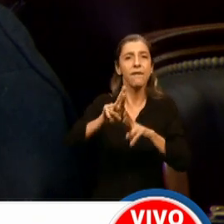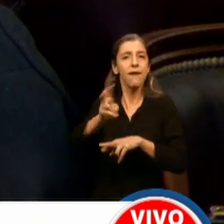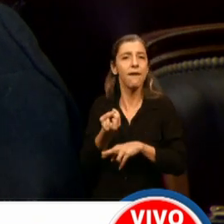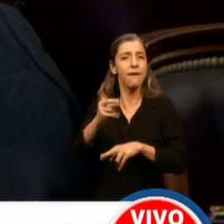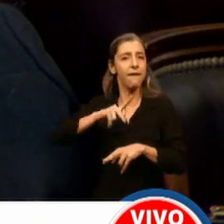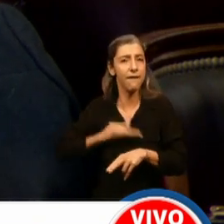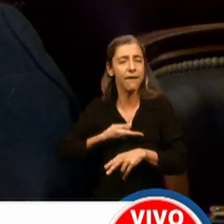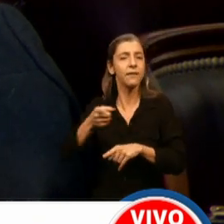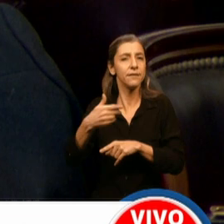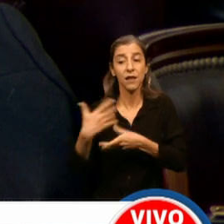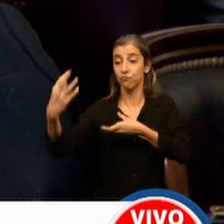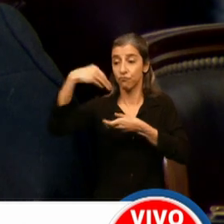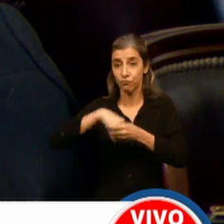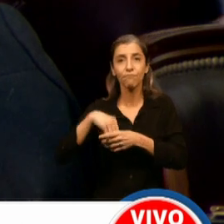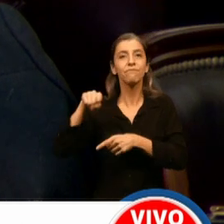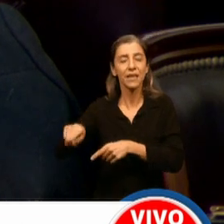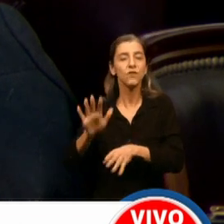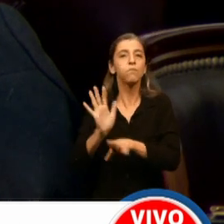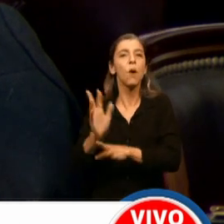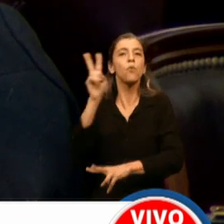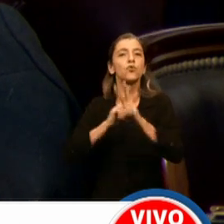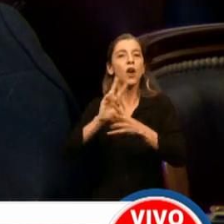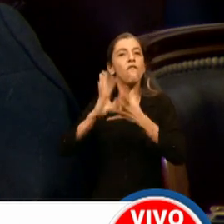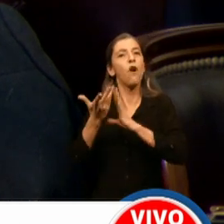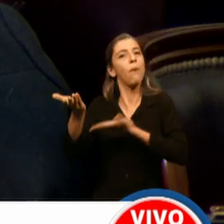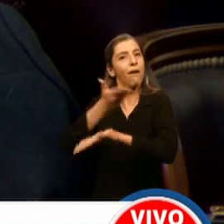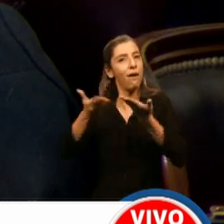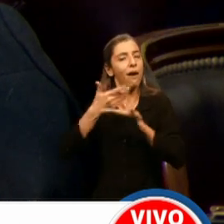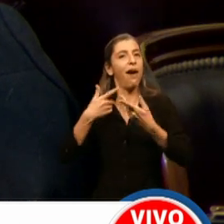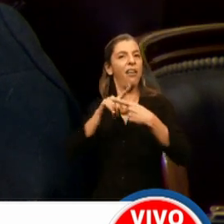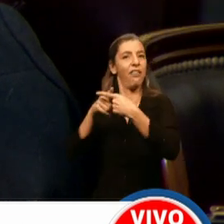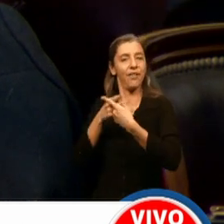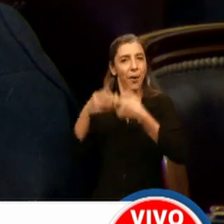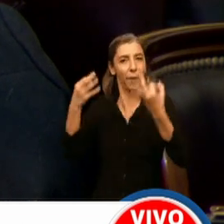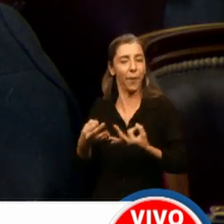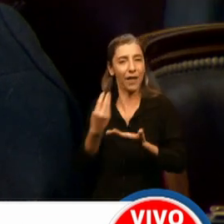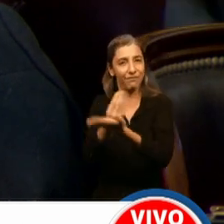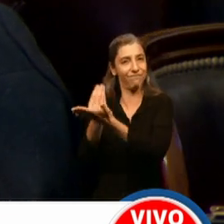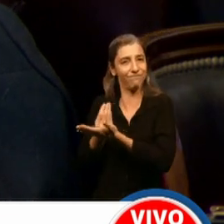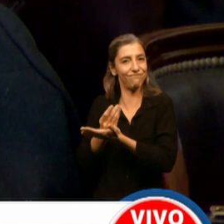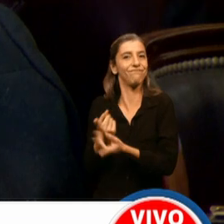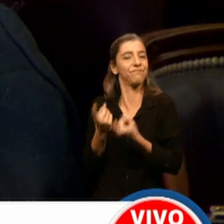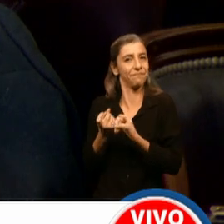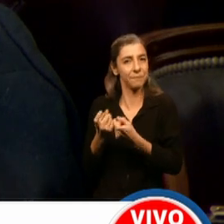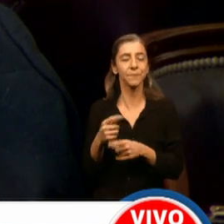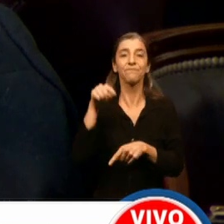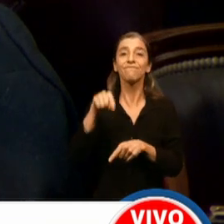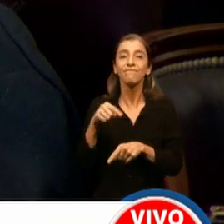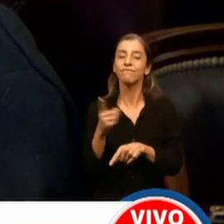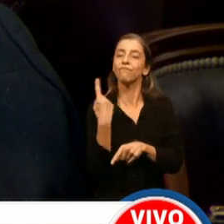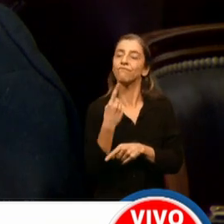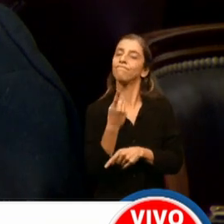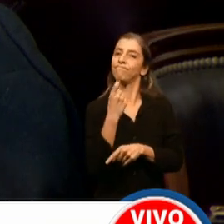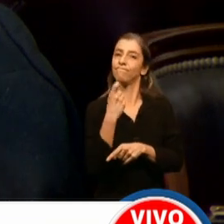implica también una discusión por los roles momentos y espacios que ocupan acá nos encontramos con varios núcleos de